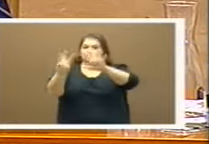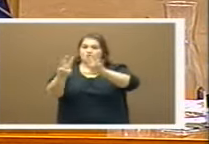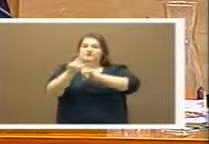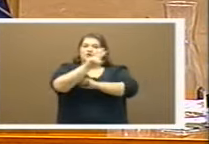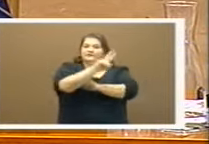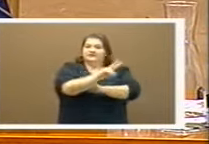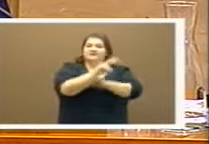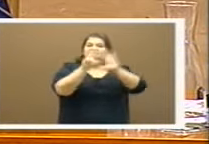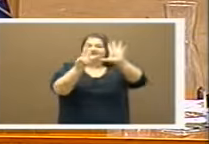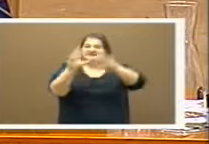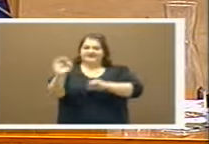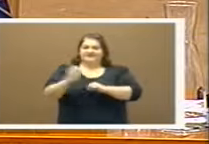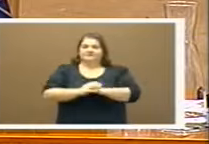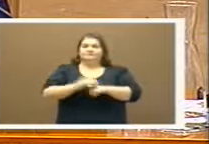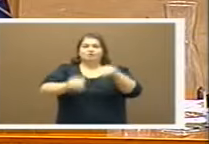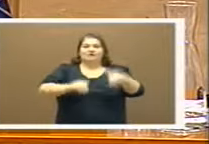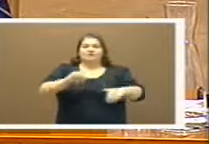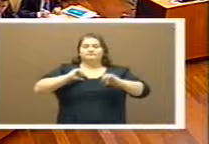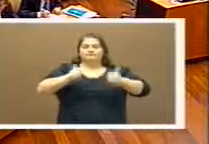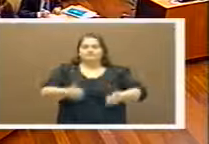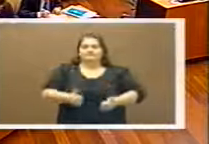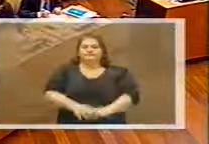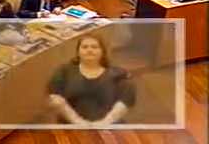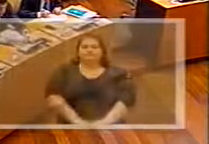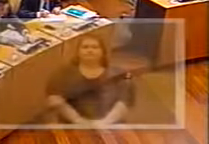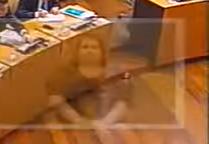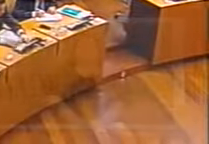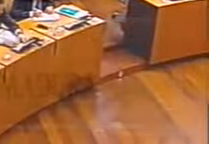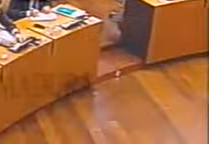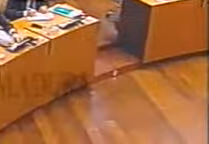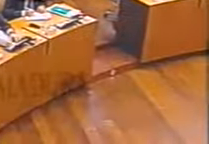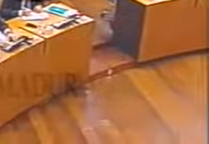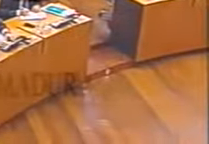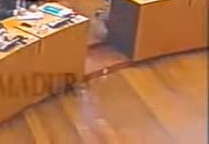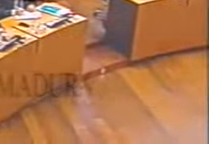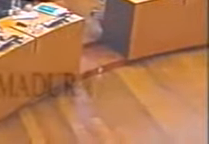y 270. Entramos en votación.